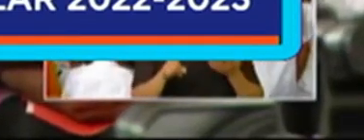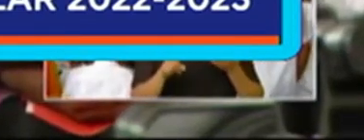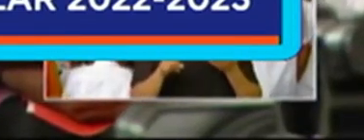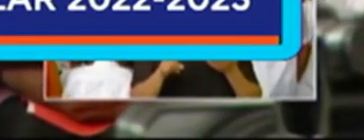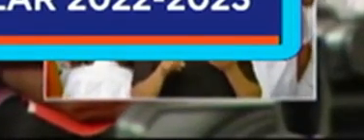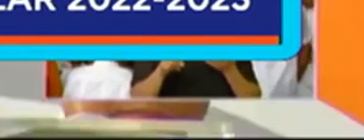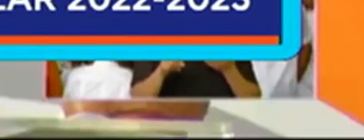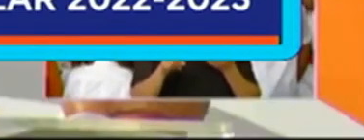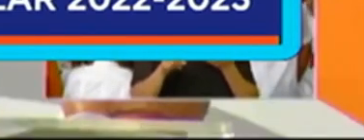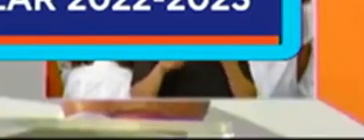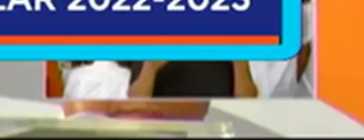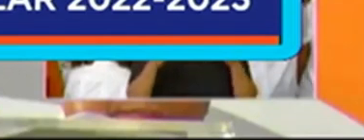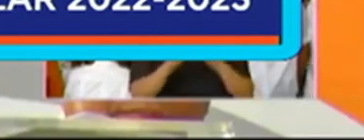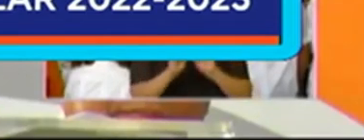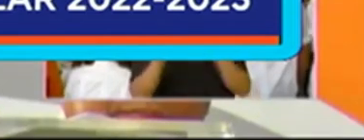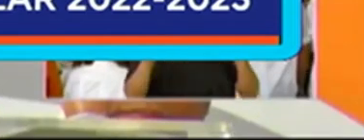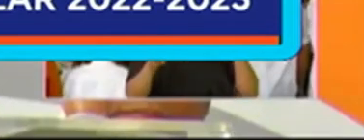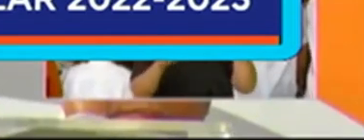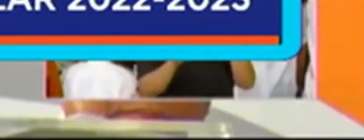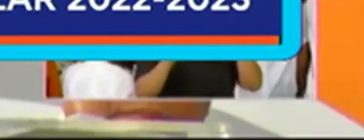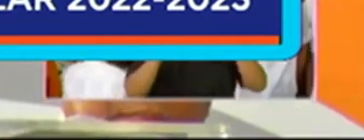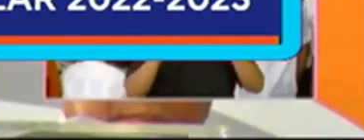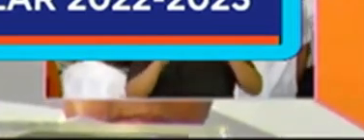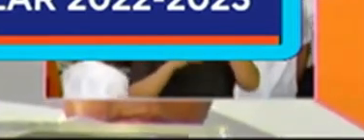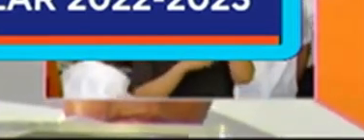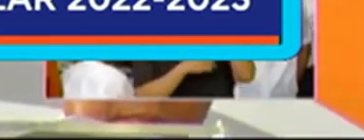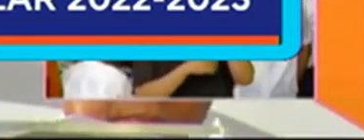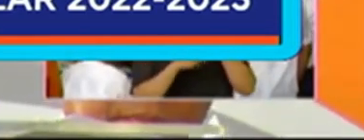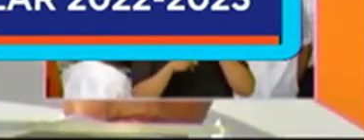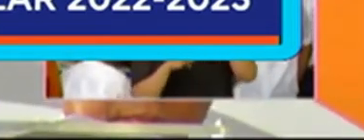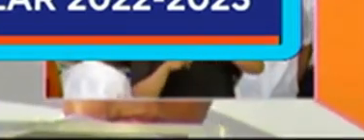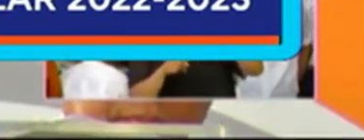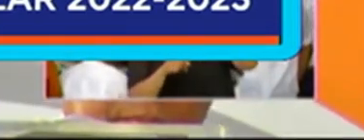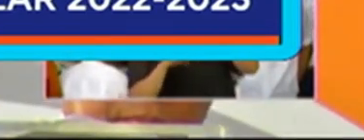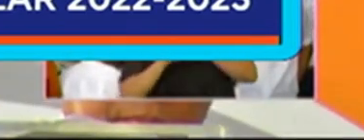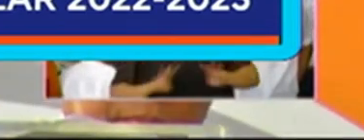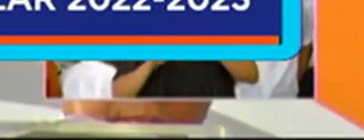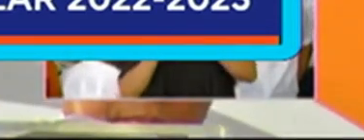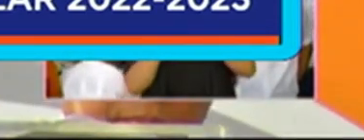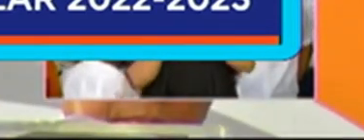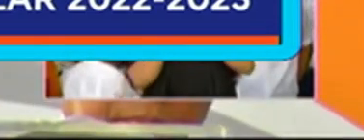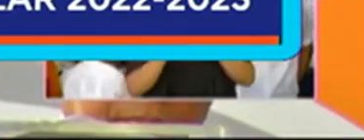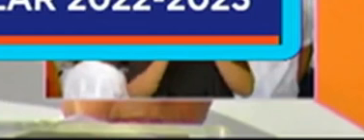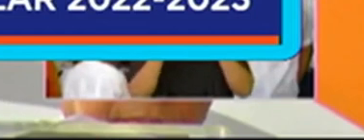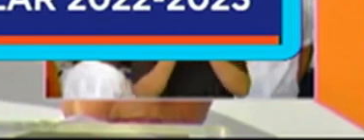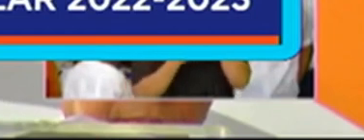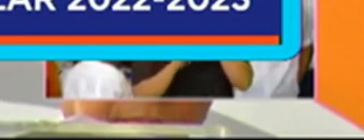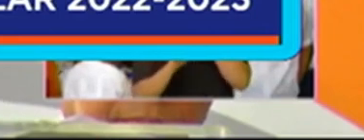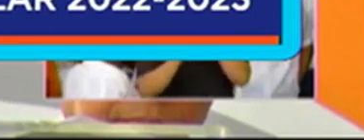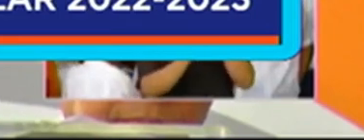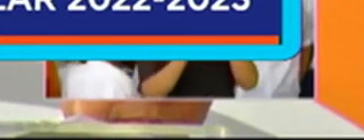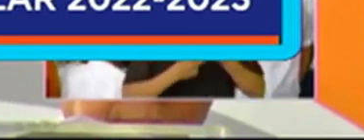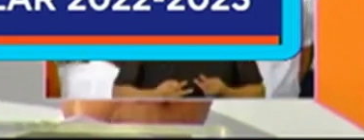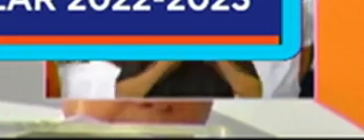sea de paso, tiene claro que la educación tiene un gran valor social que impacta en la vida